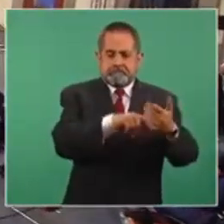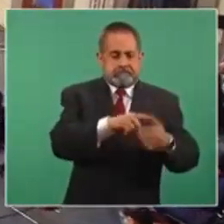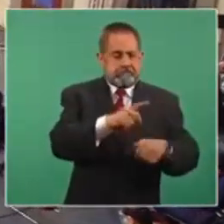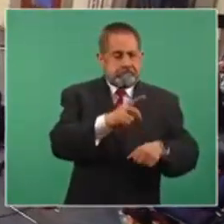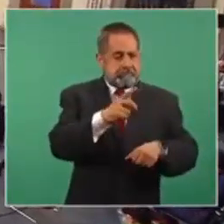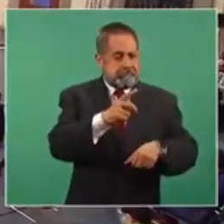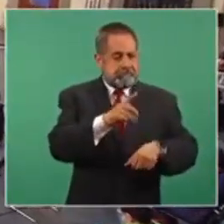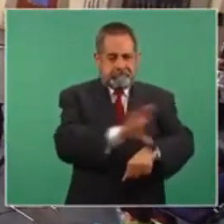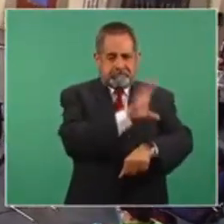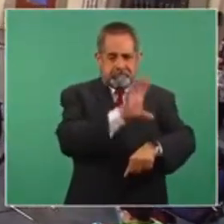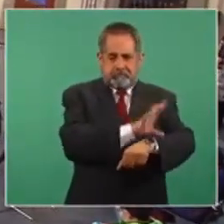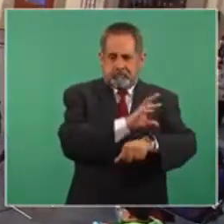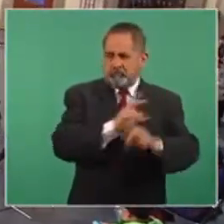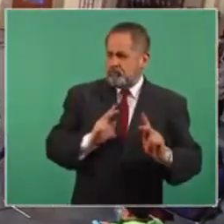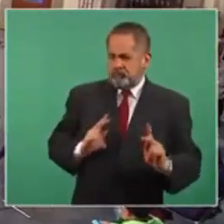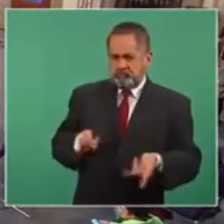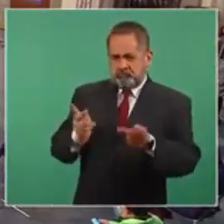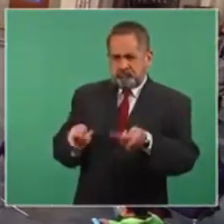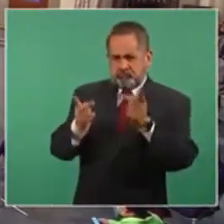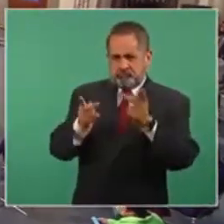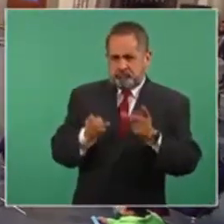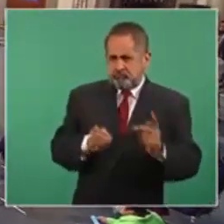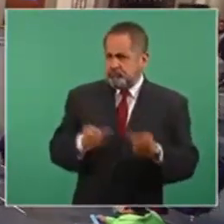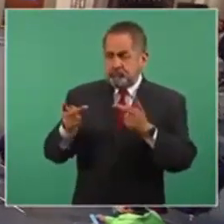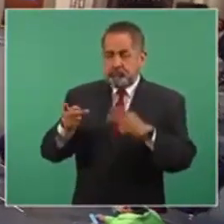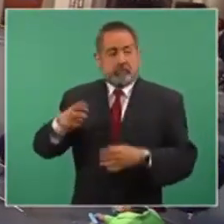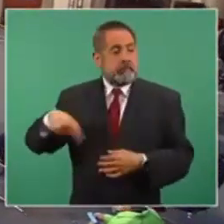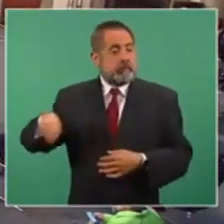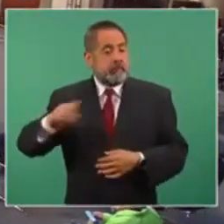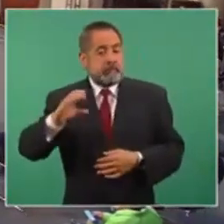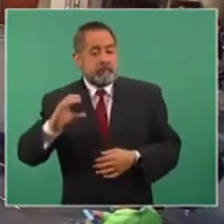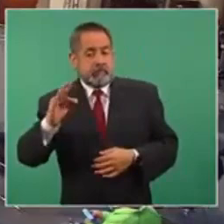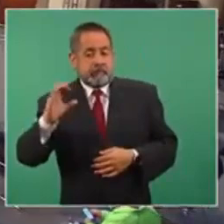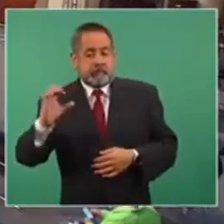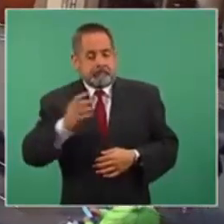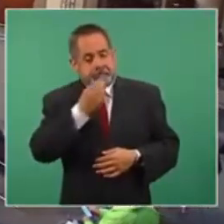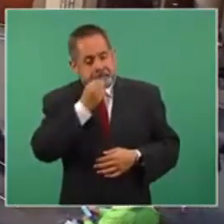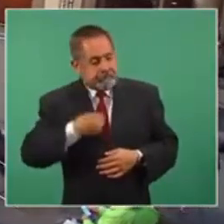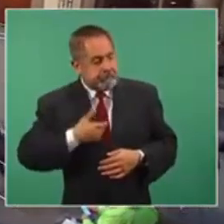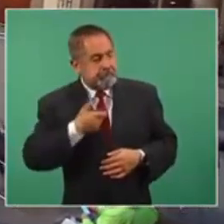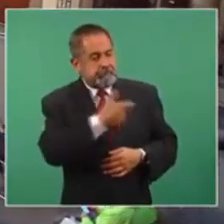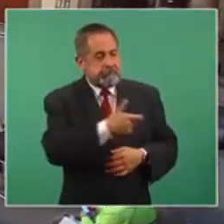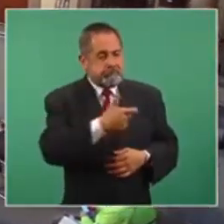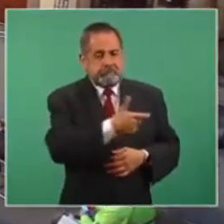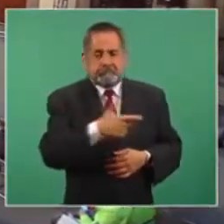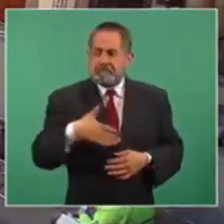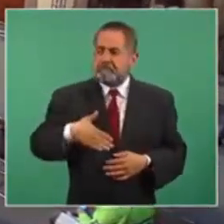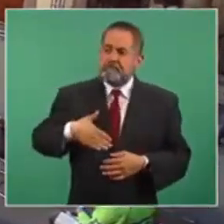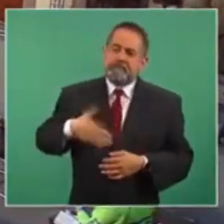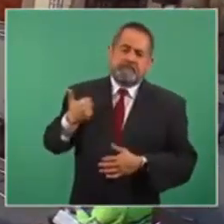que vendían la energía eléctrica a la Comisión Federal de Electricidad hacían su agosto,